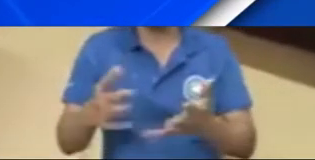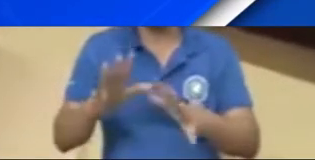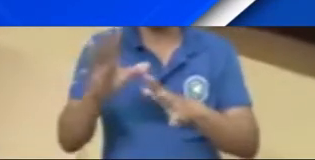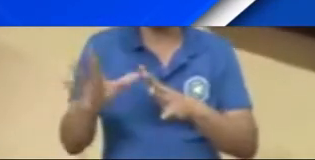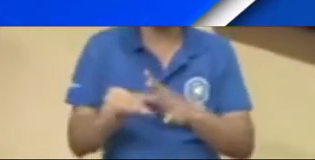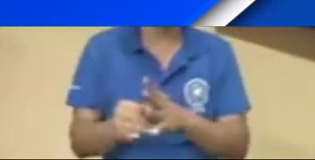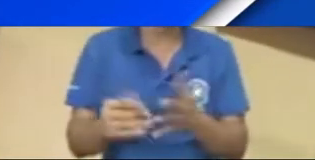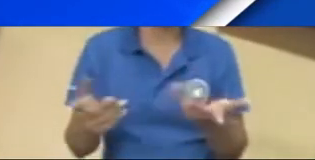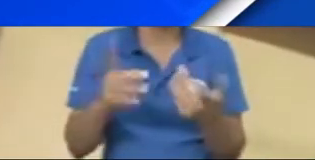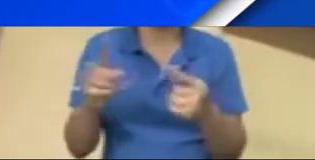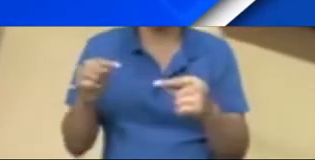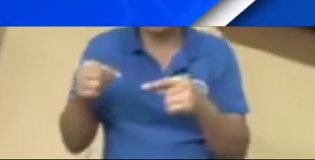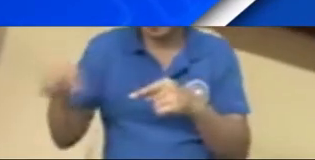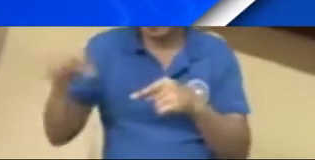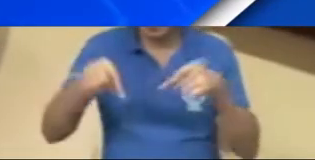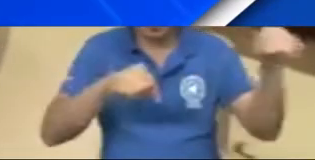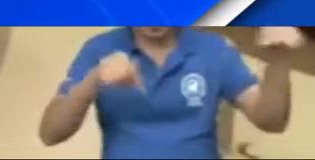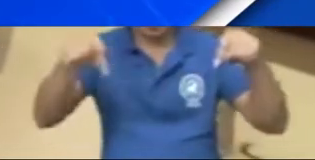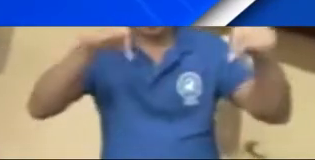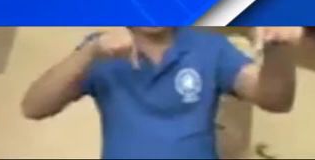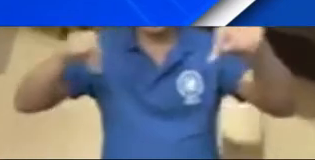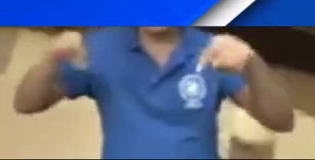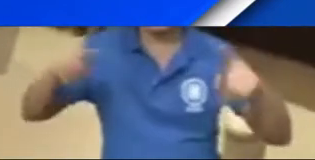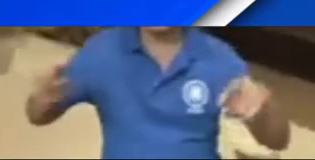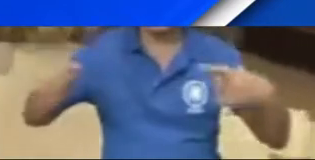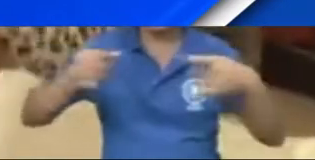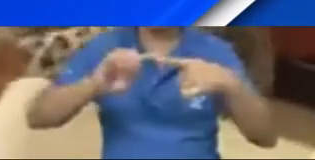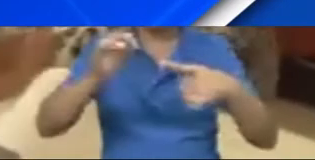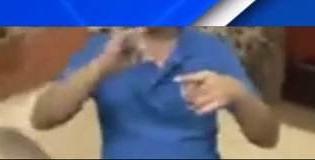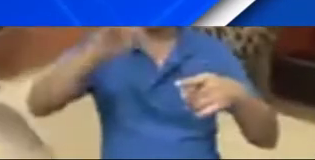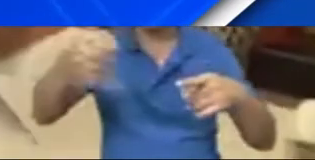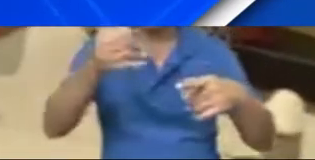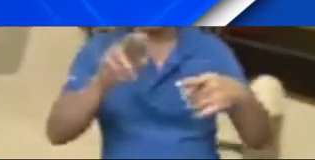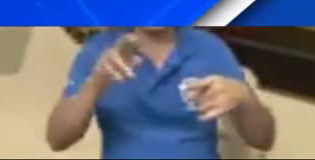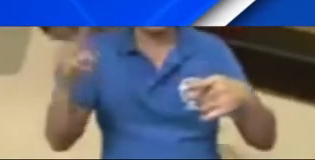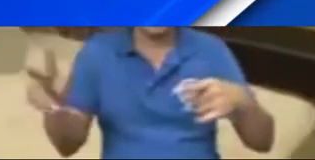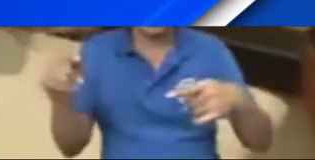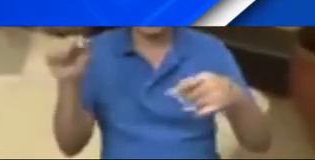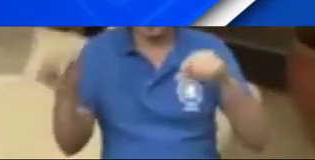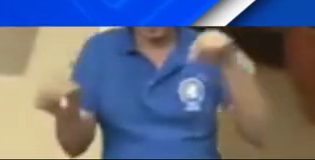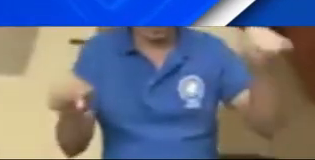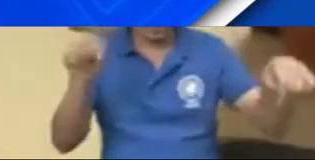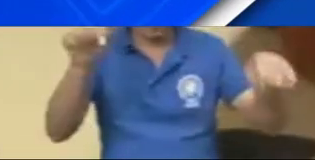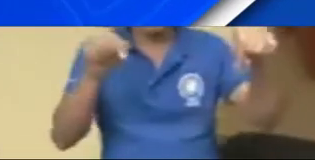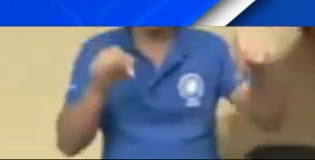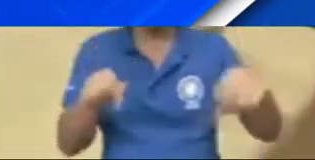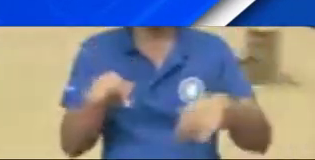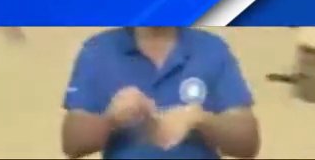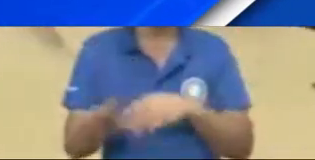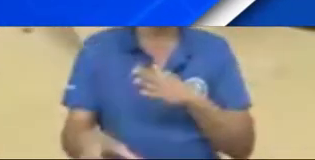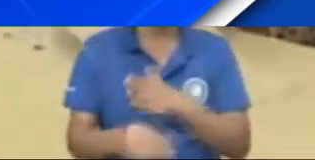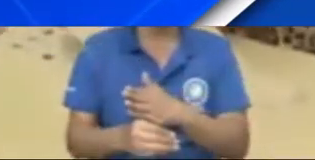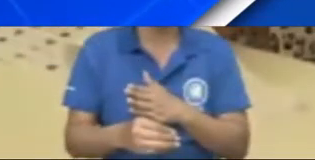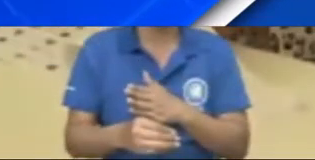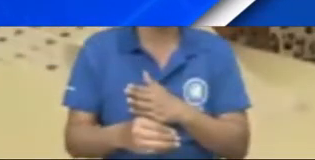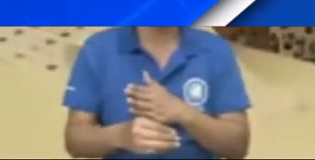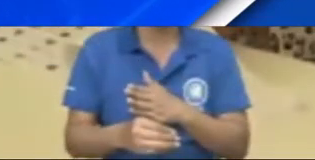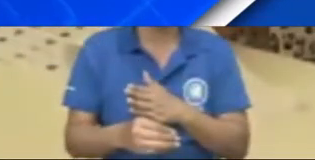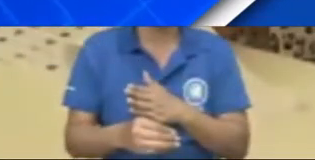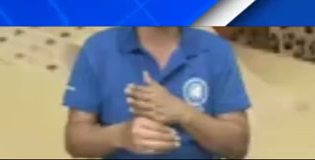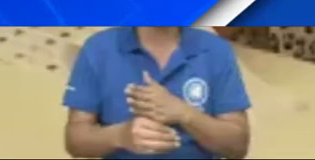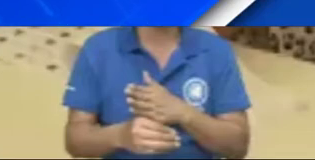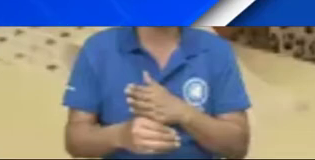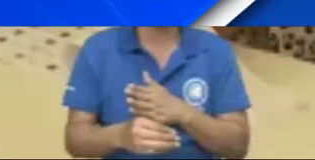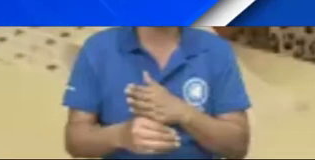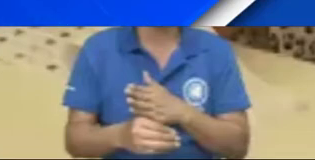es todo lo que tiene que ver con dónde van a estar ubicados los centros de votación y cuántas juntas y